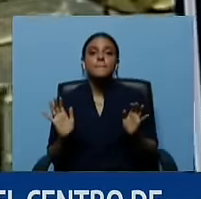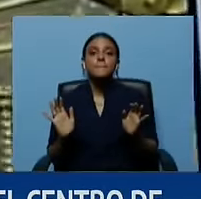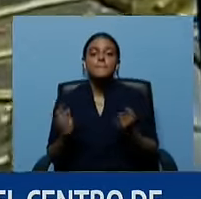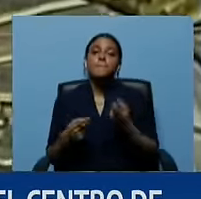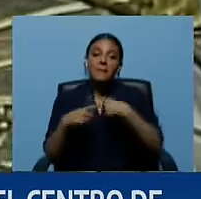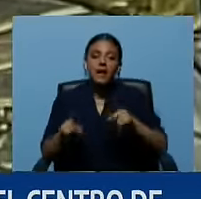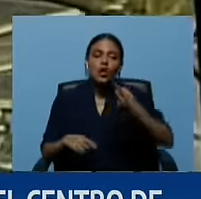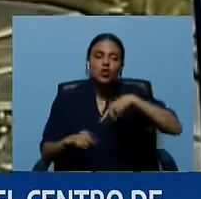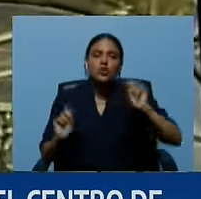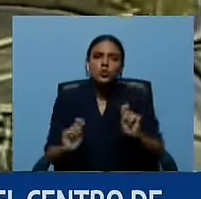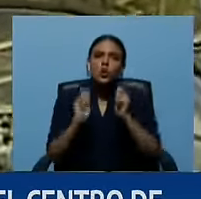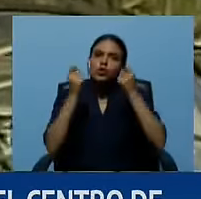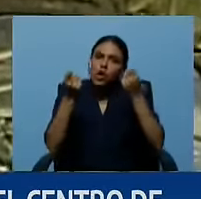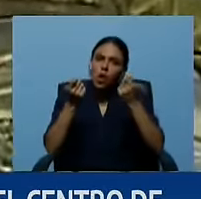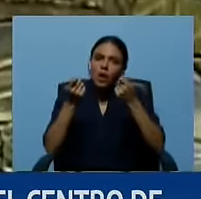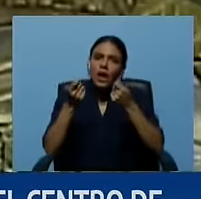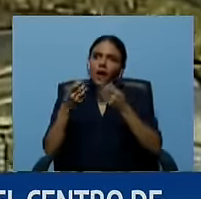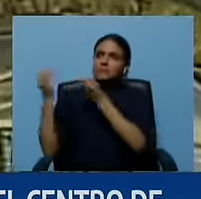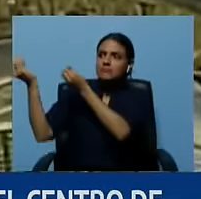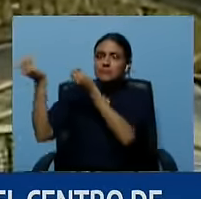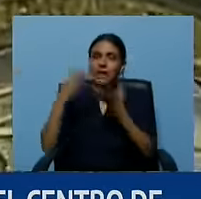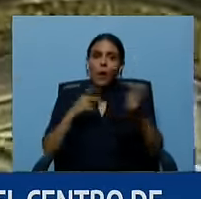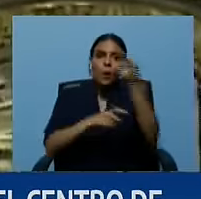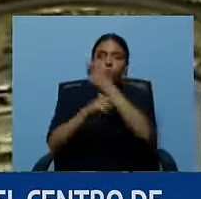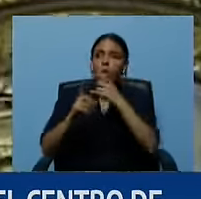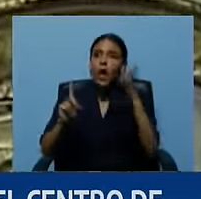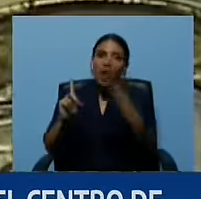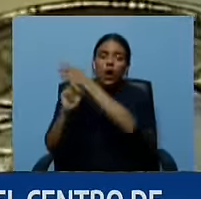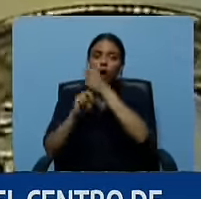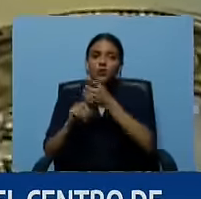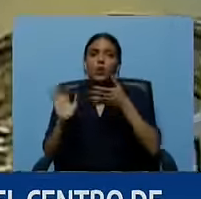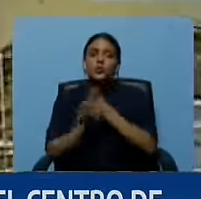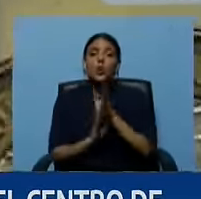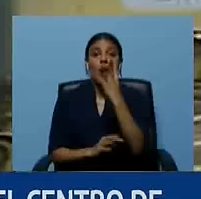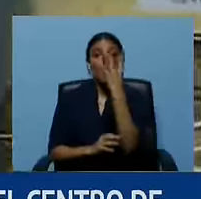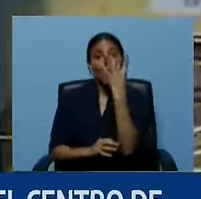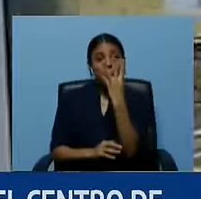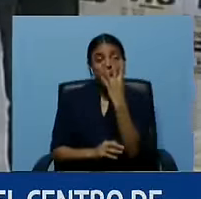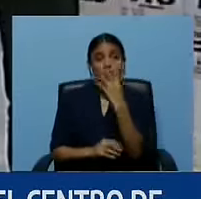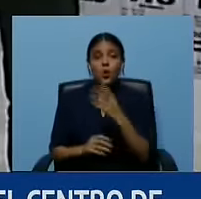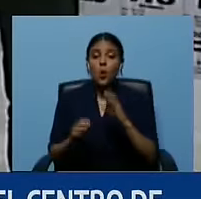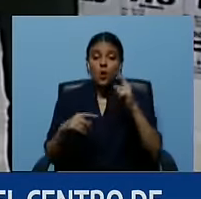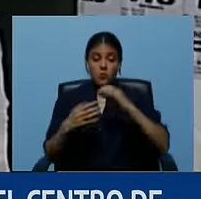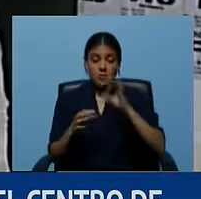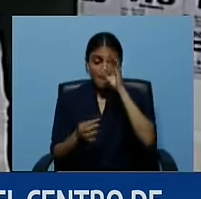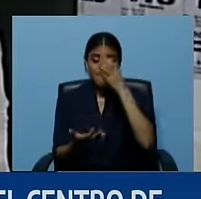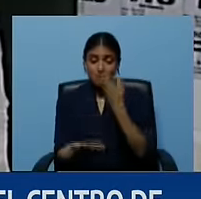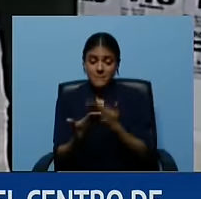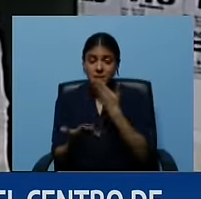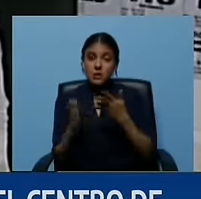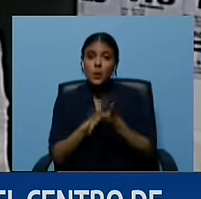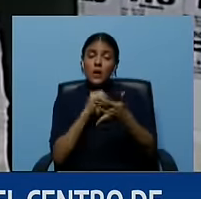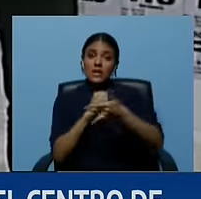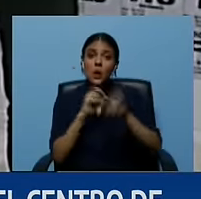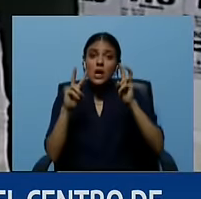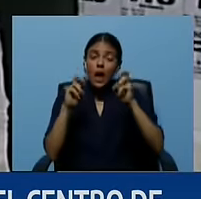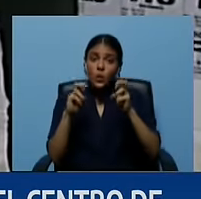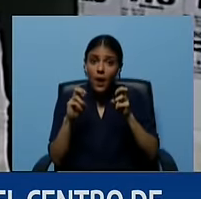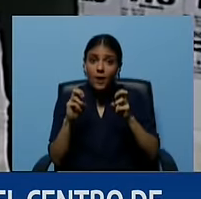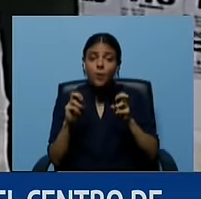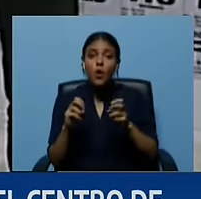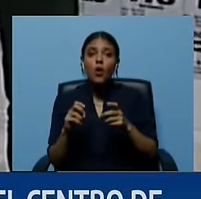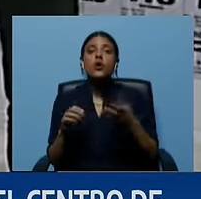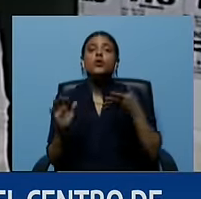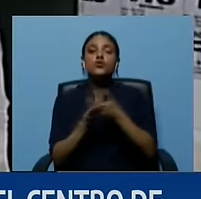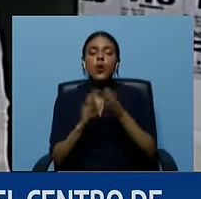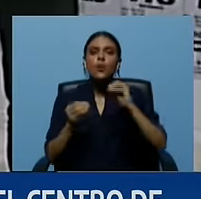hemos logrado ingresar al país este cuarto microscopio electrónico que forma parte de la Red Nacional de